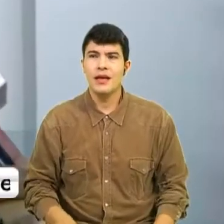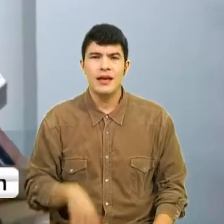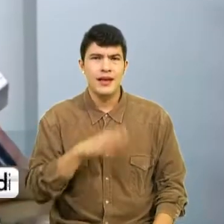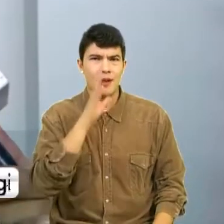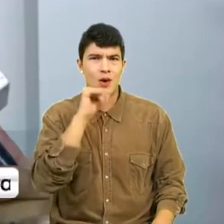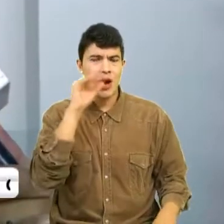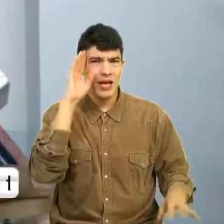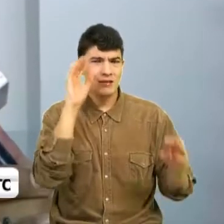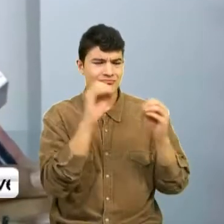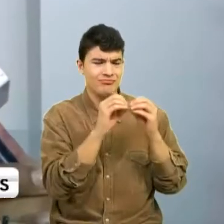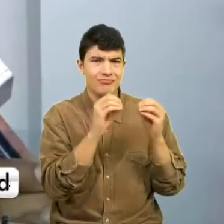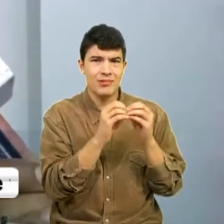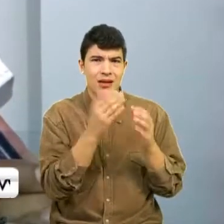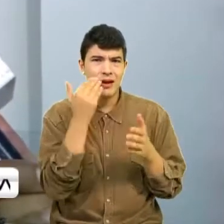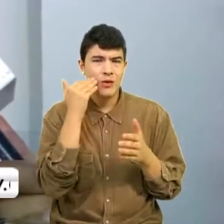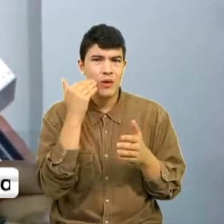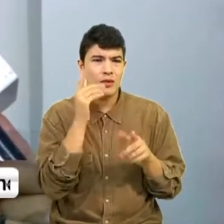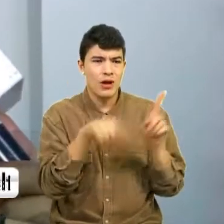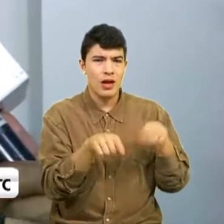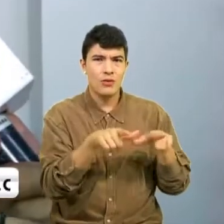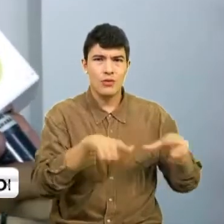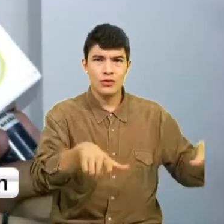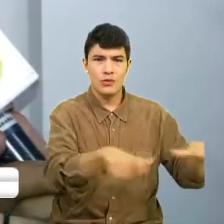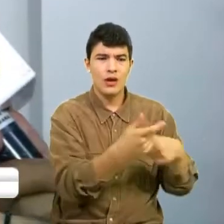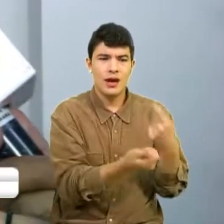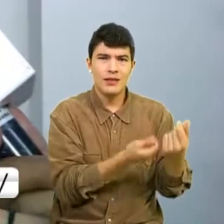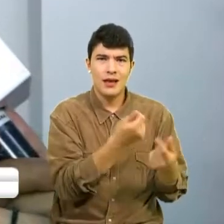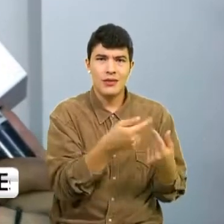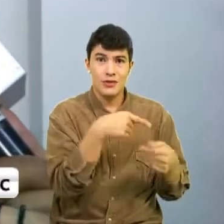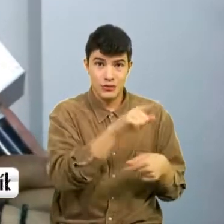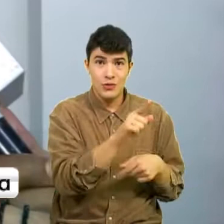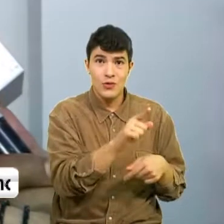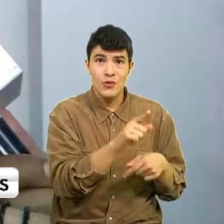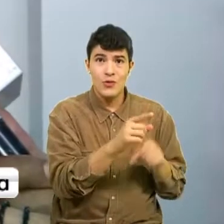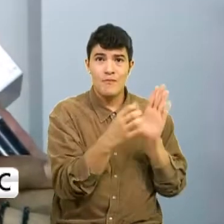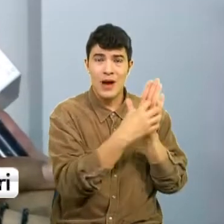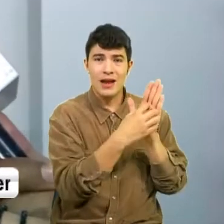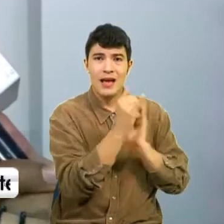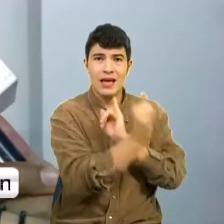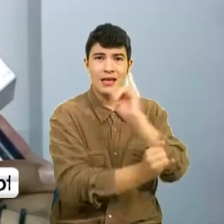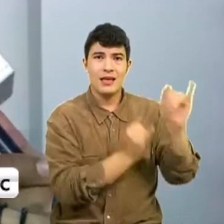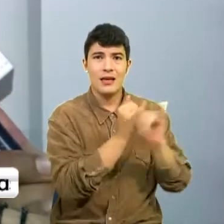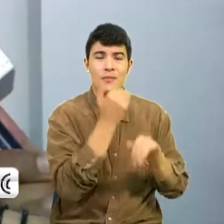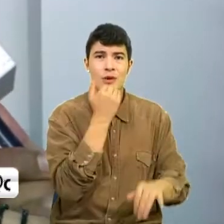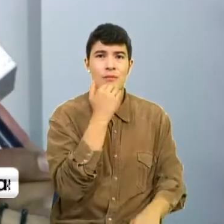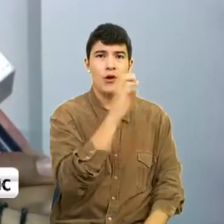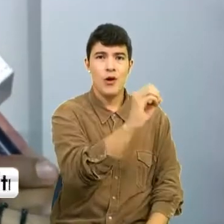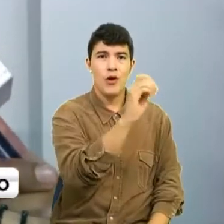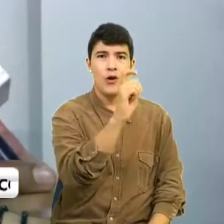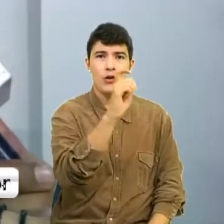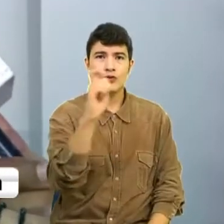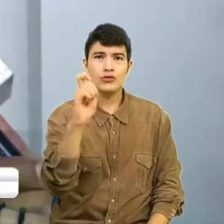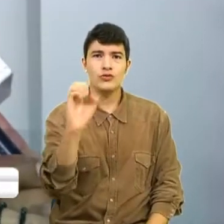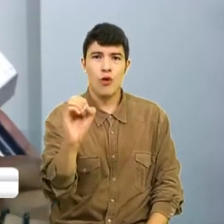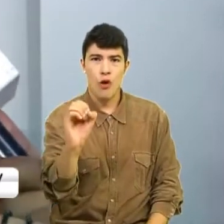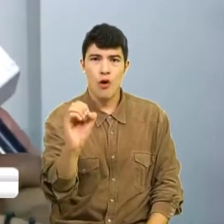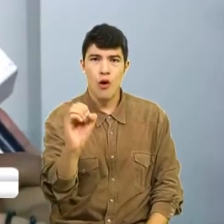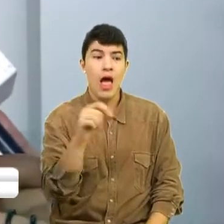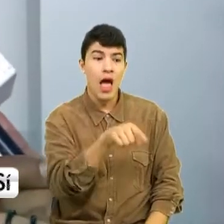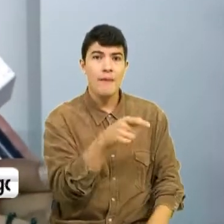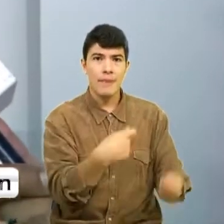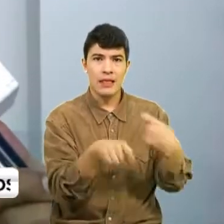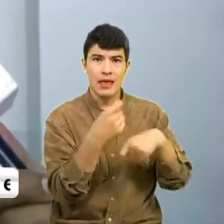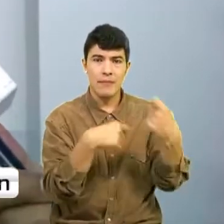cuando hay unas negocios de carácter internacional como son tiendas oxxo que están vendiendo licor